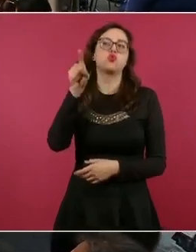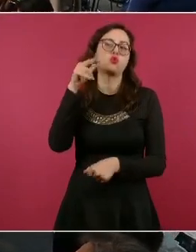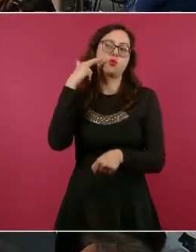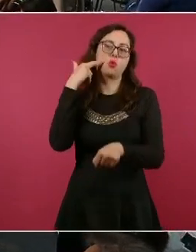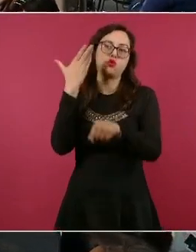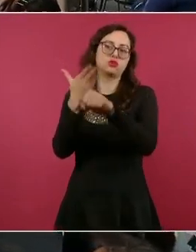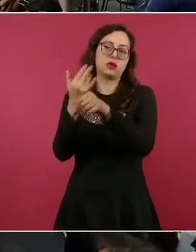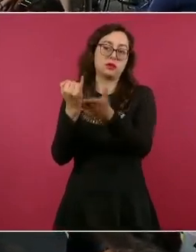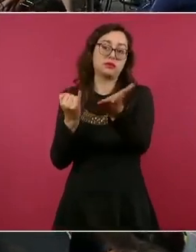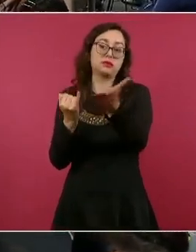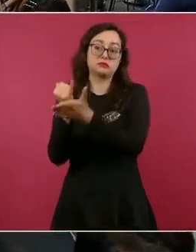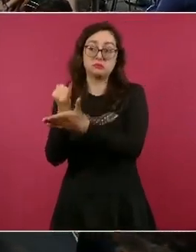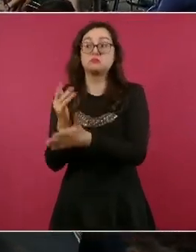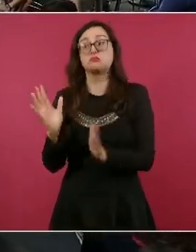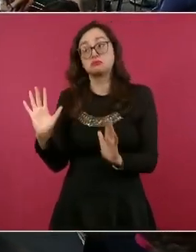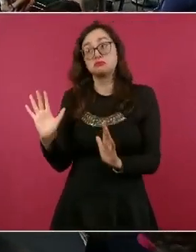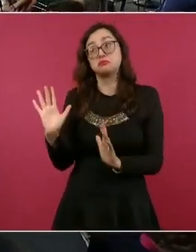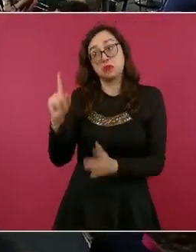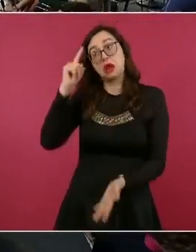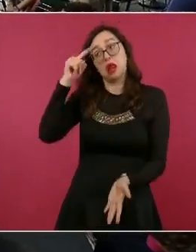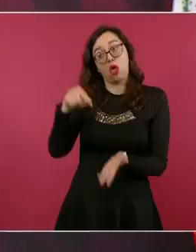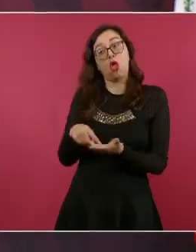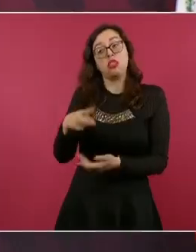República. Yo creo que sí son candidatos